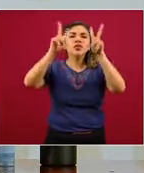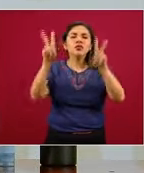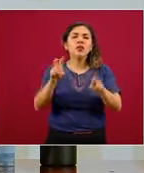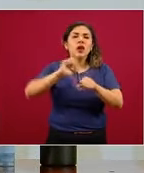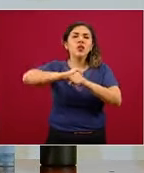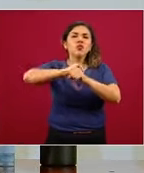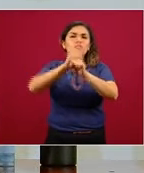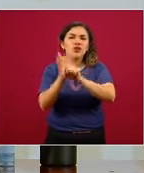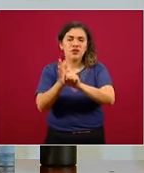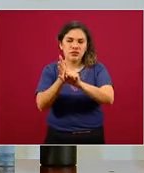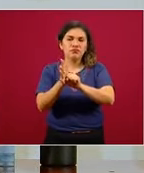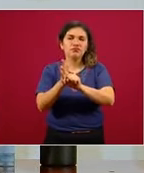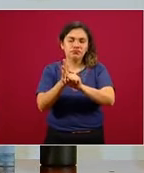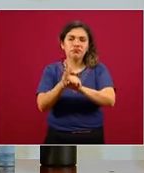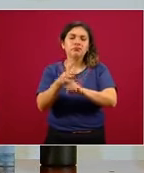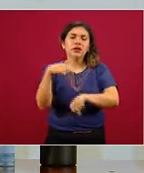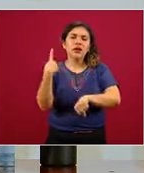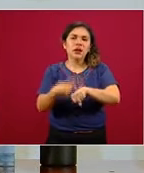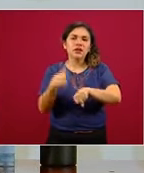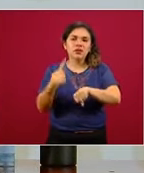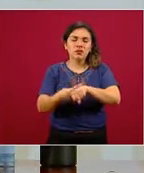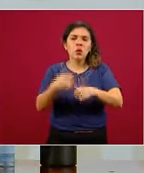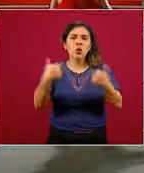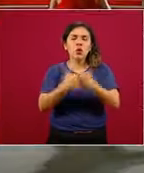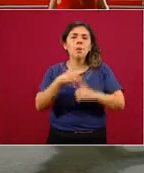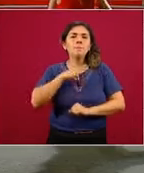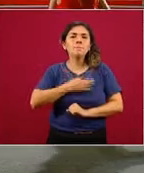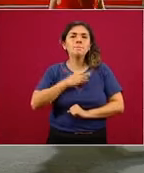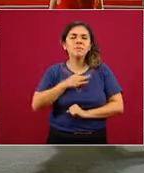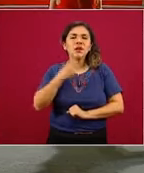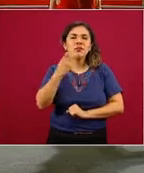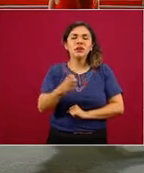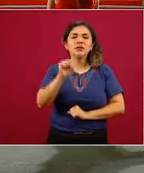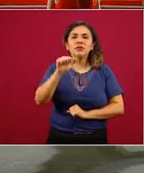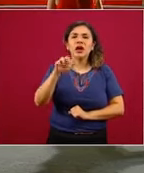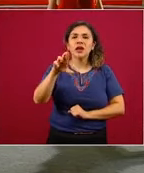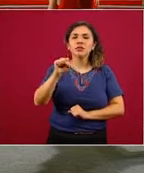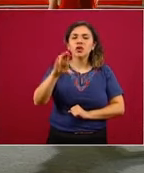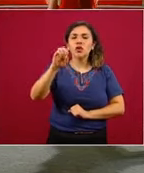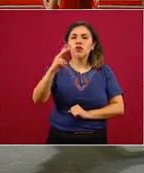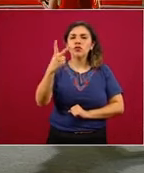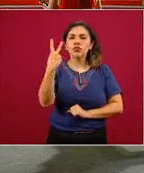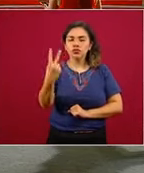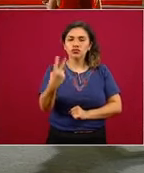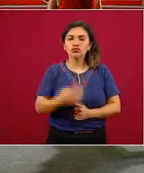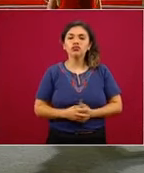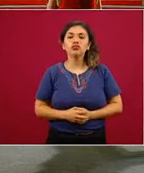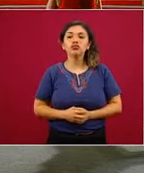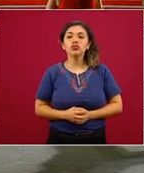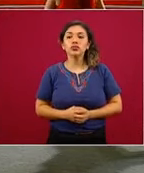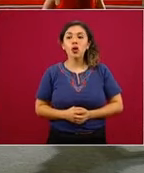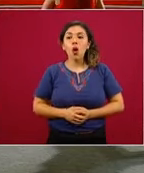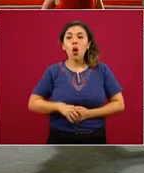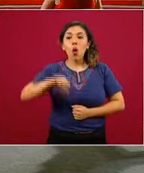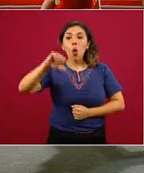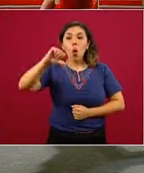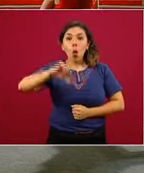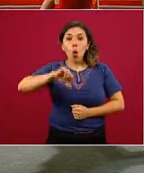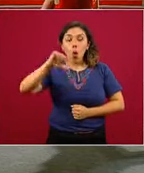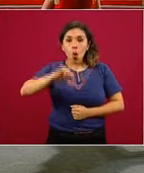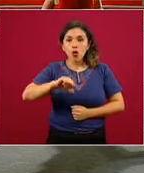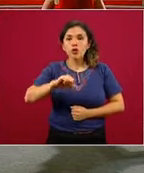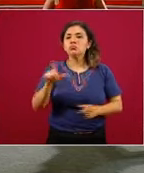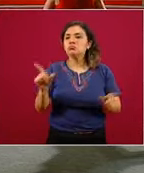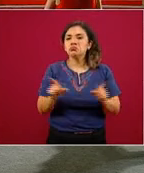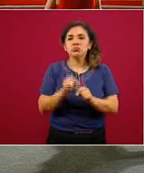de COVID-19, la epidemia causada por el coronavirus SARS-CoV-2. Hoy vamos a tener nuestro